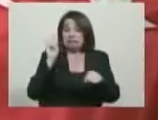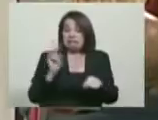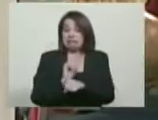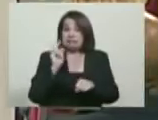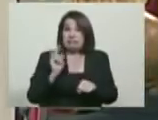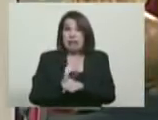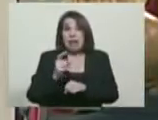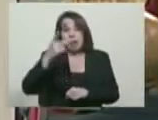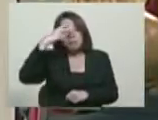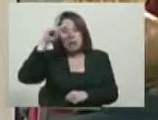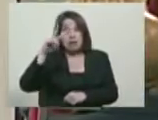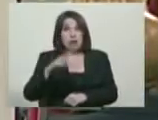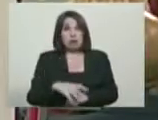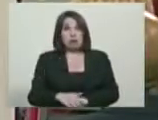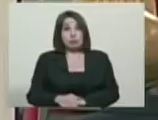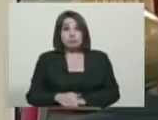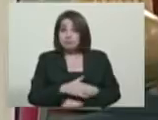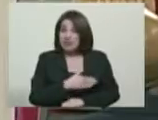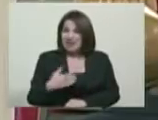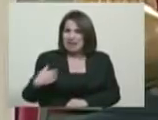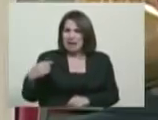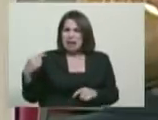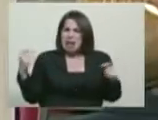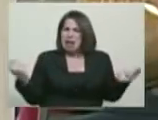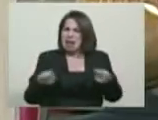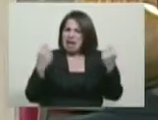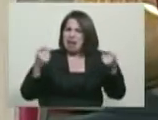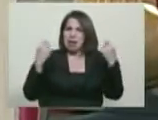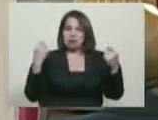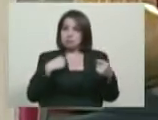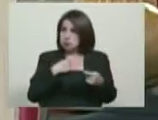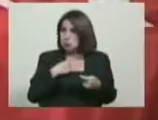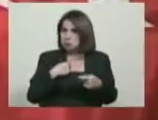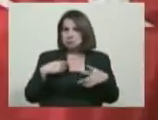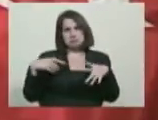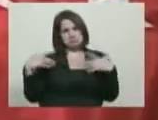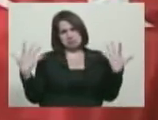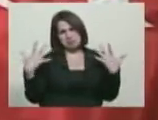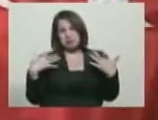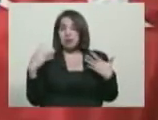medios de la derecha, llegué